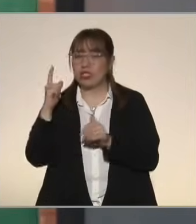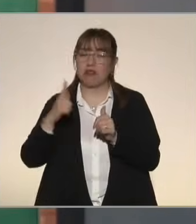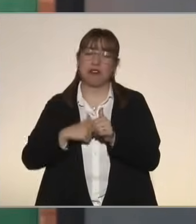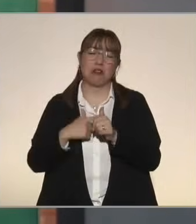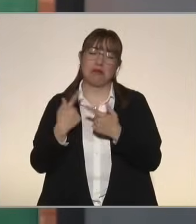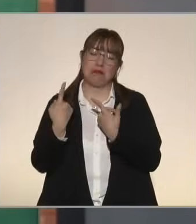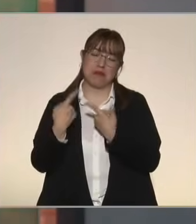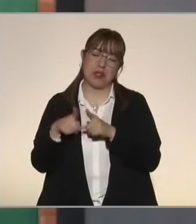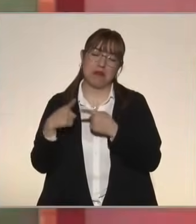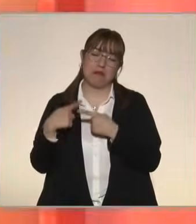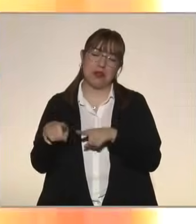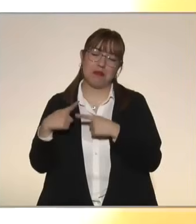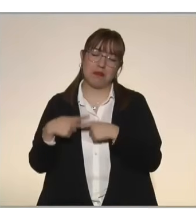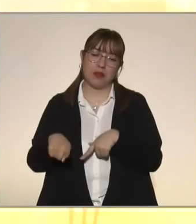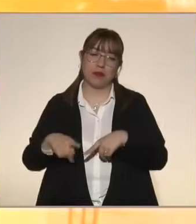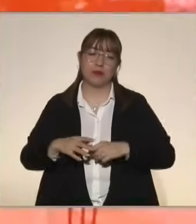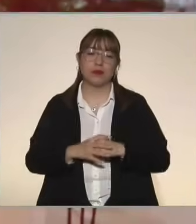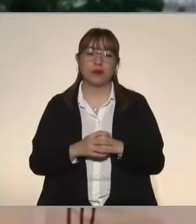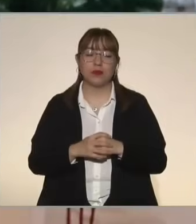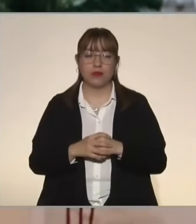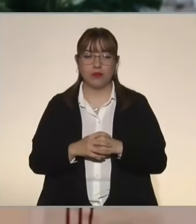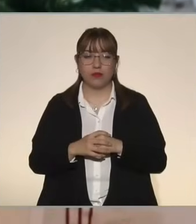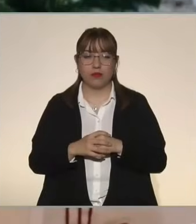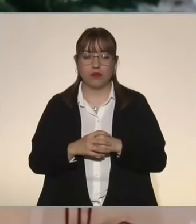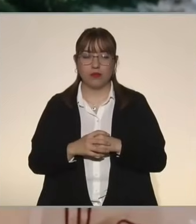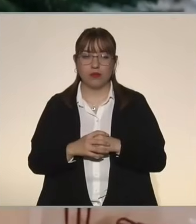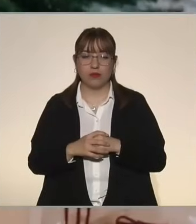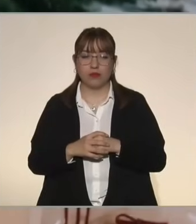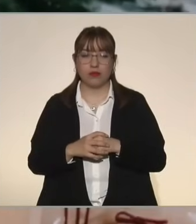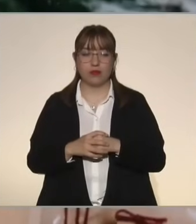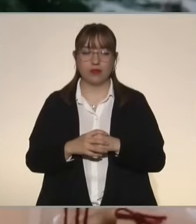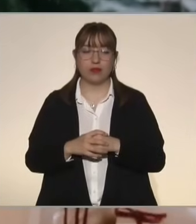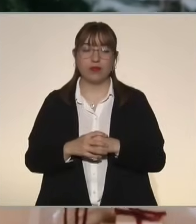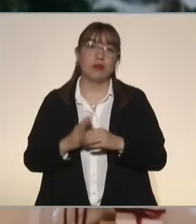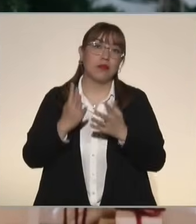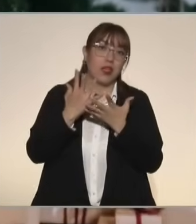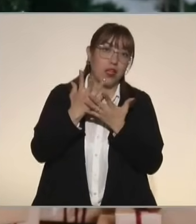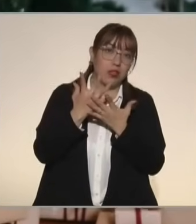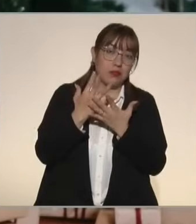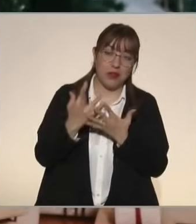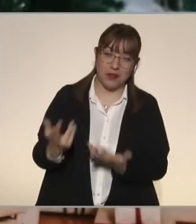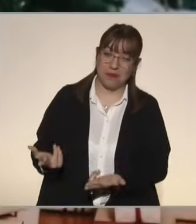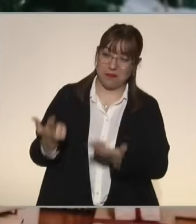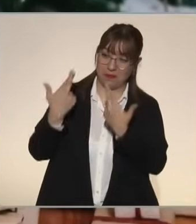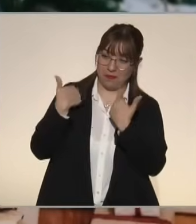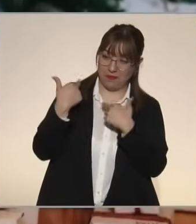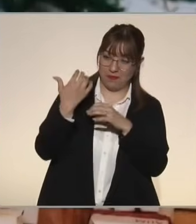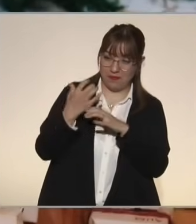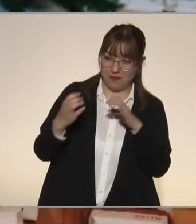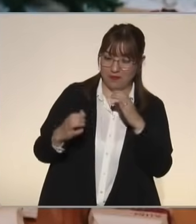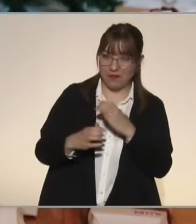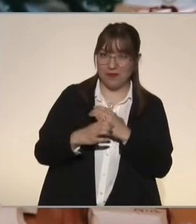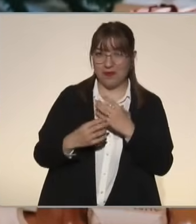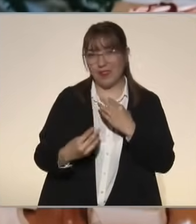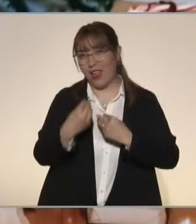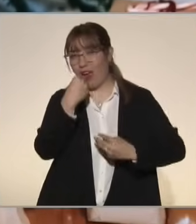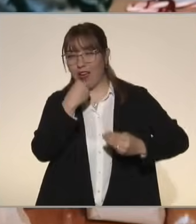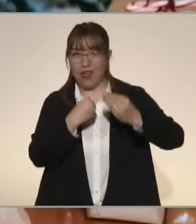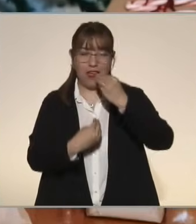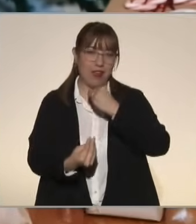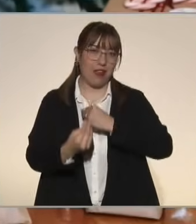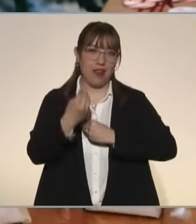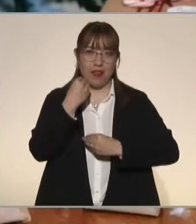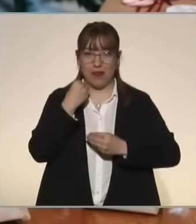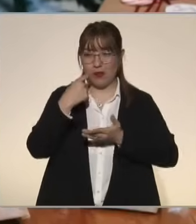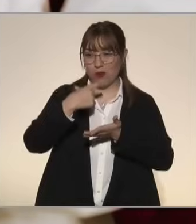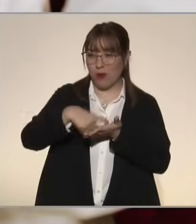pasando. Se espera que regalemos cosas, se espera que comamos mucho, que bebamos mucho, que